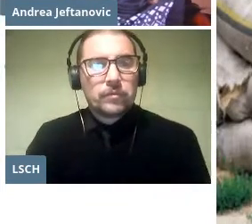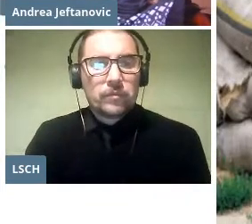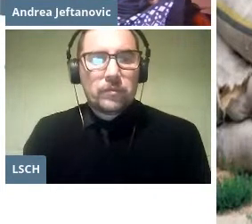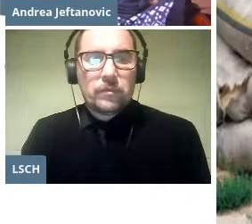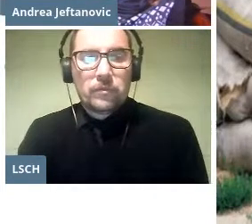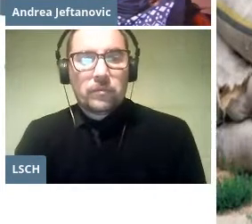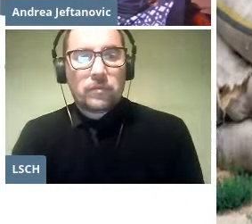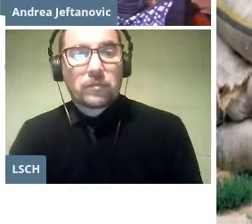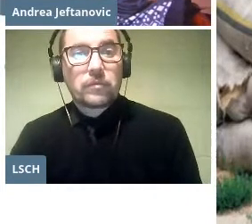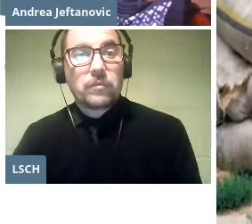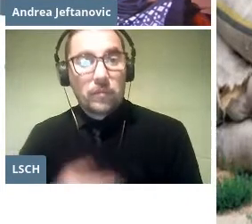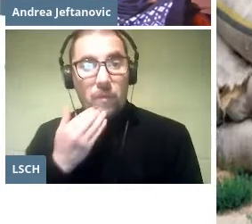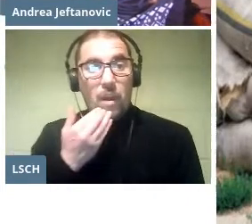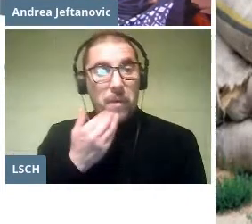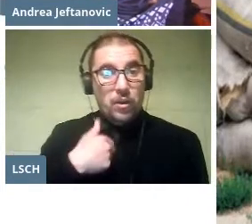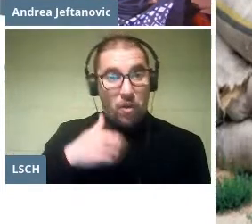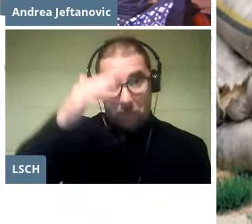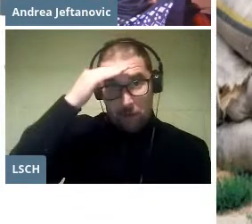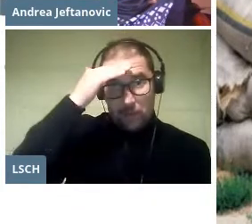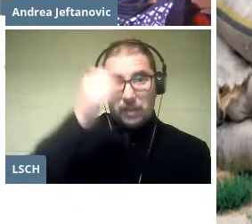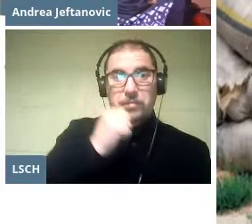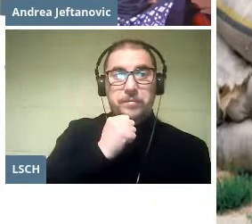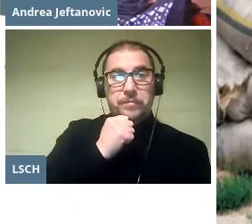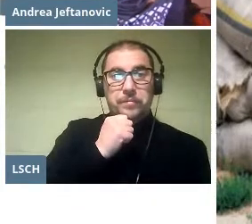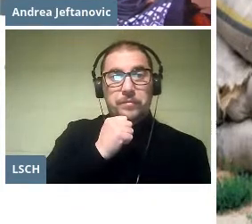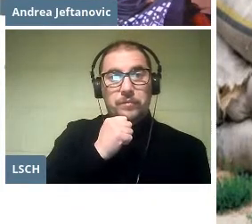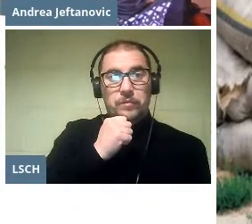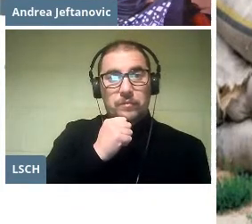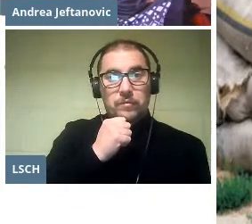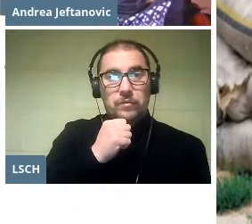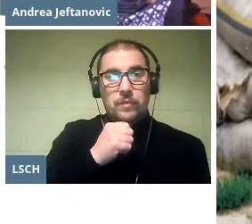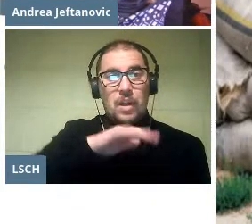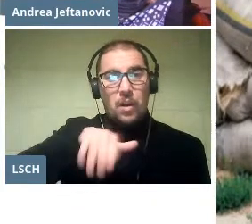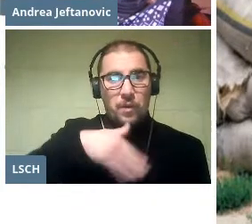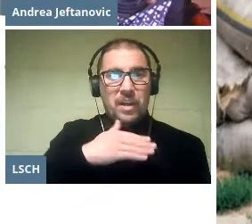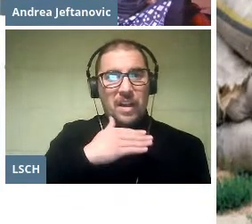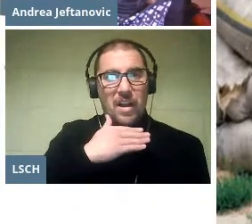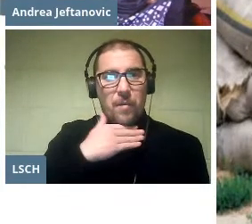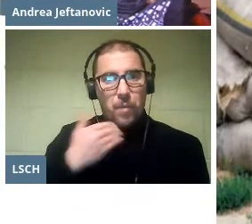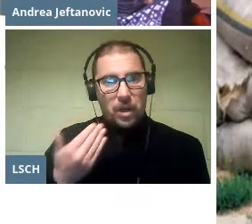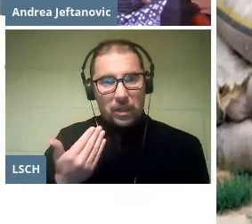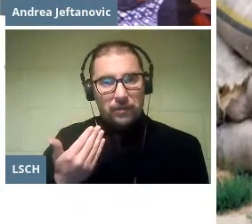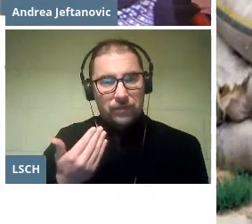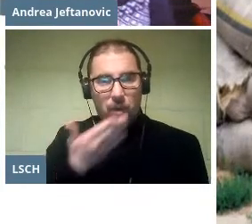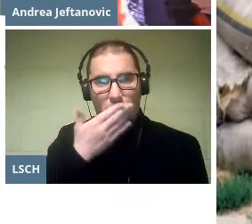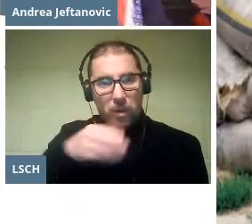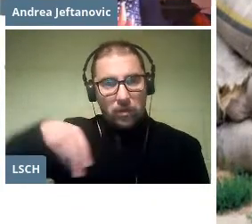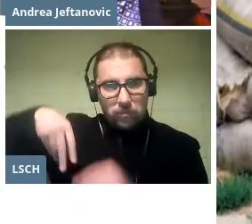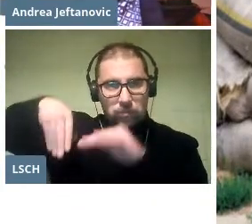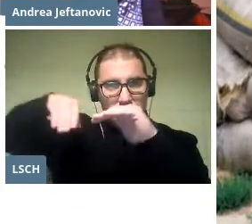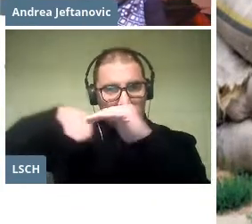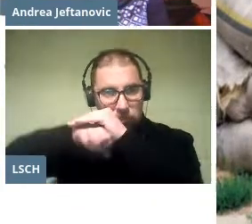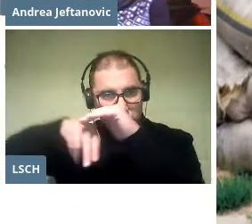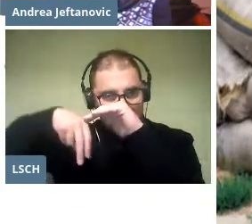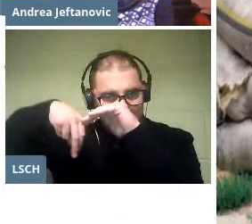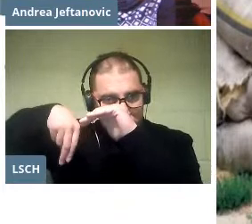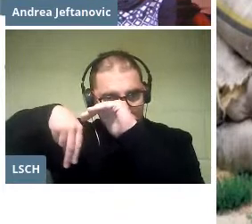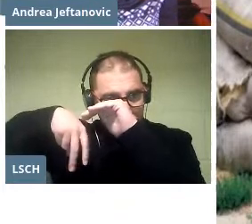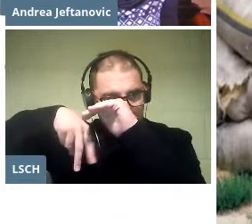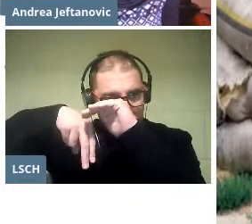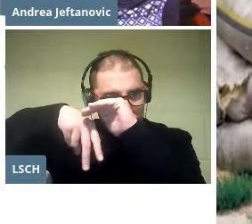Y experimenté con Edis nuestra muerte. A medida que caminábamos por lo que quedaba del